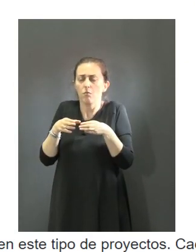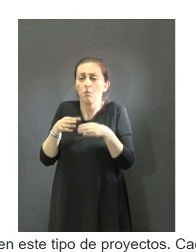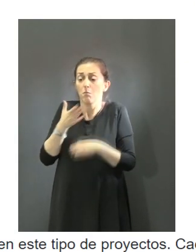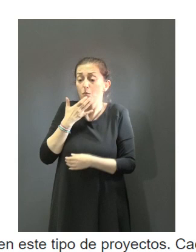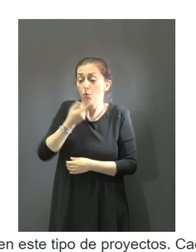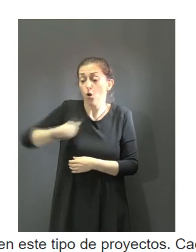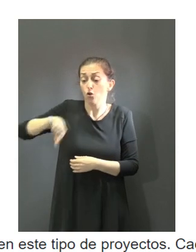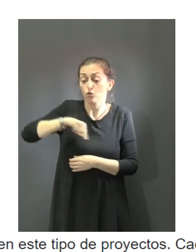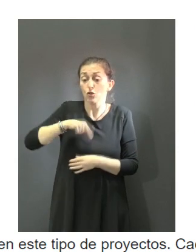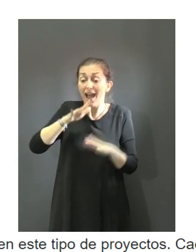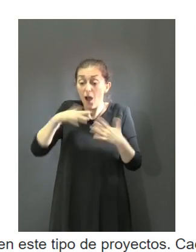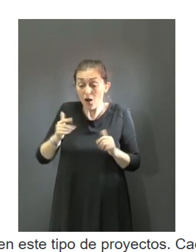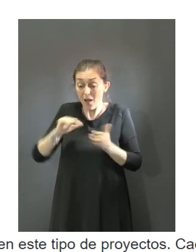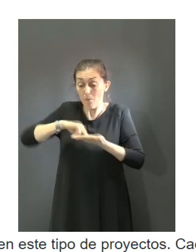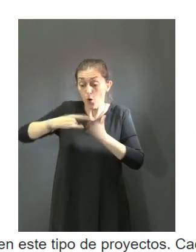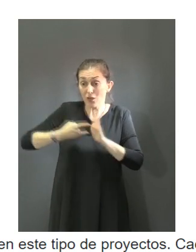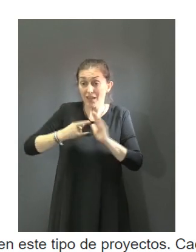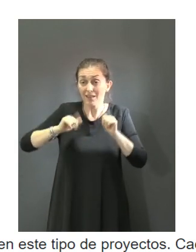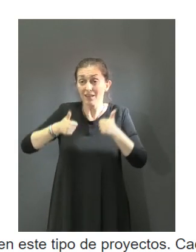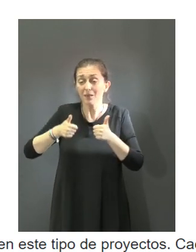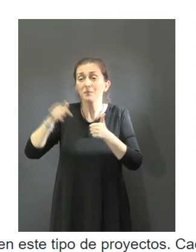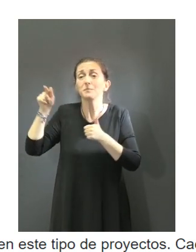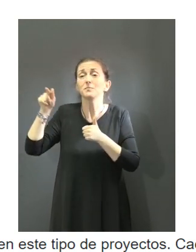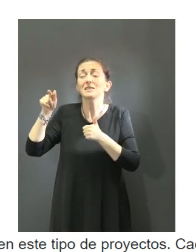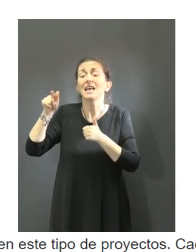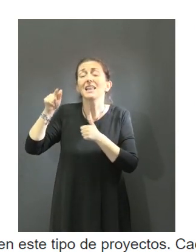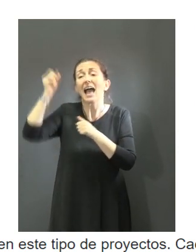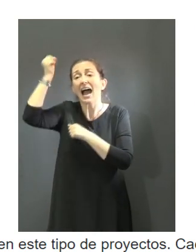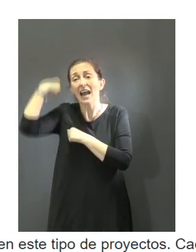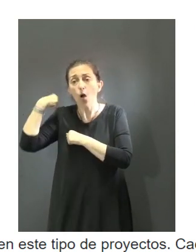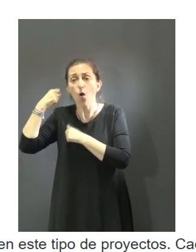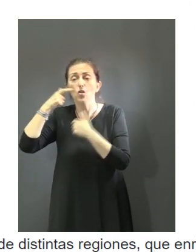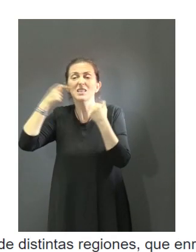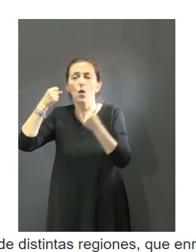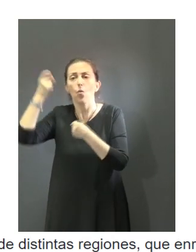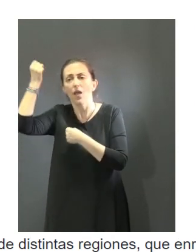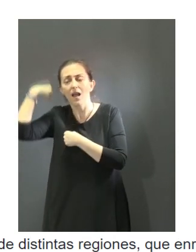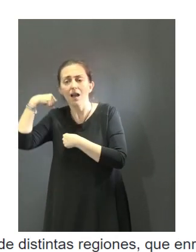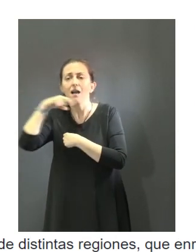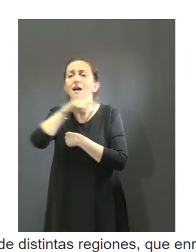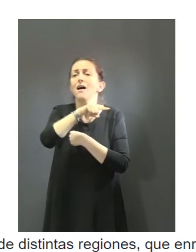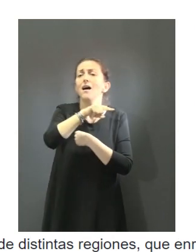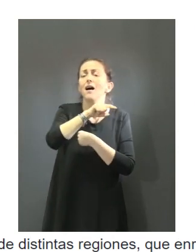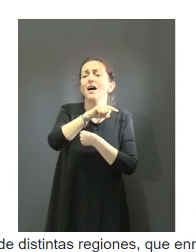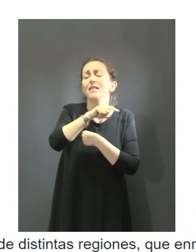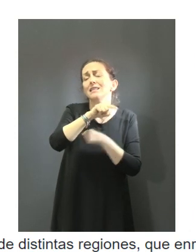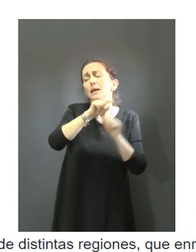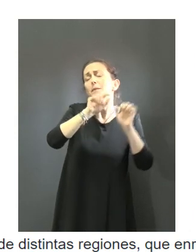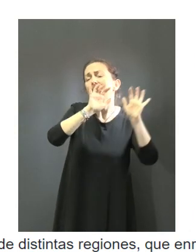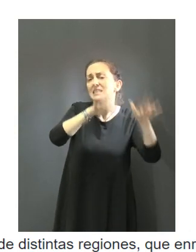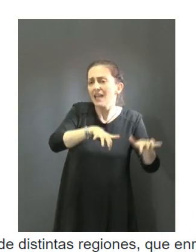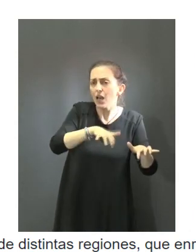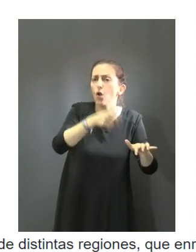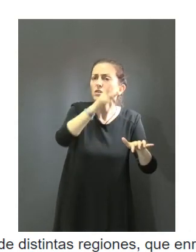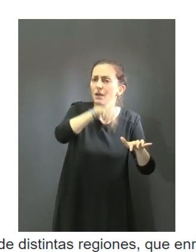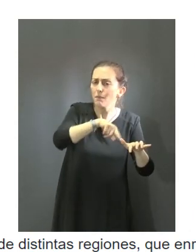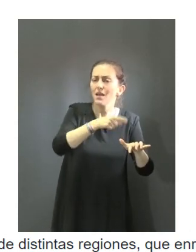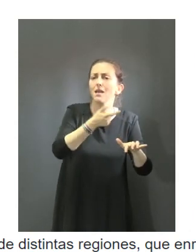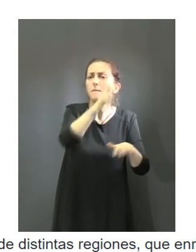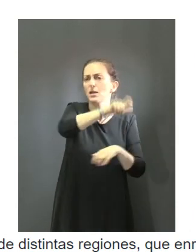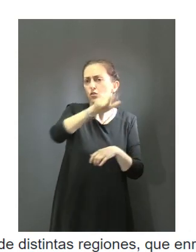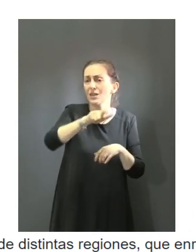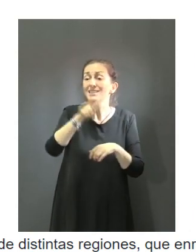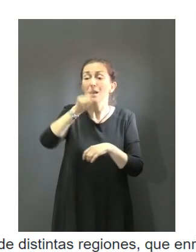Nosotros, por ejemplo, estamos ahora iniciando uno con el clúster de la salud de Aragón, con el clúster de la salud de Castilla y León.